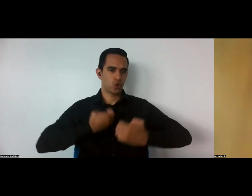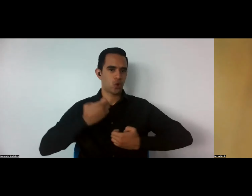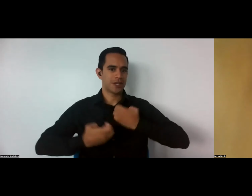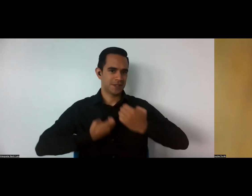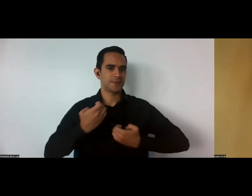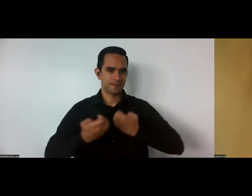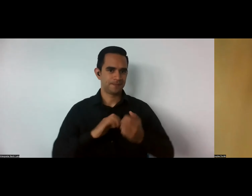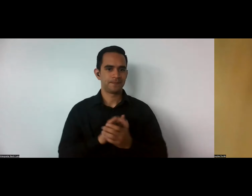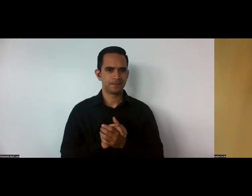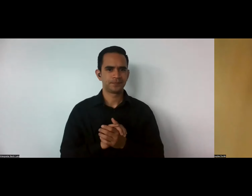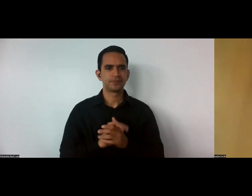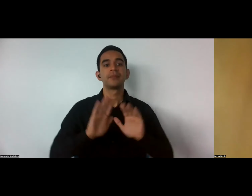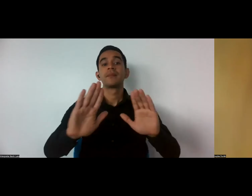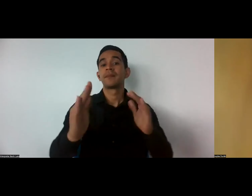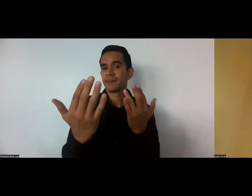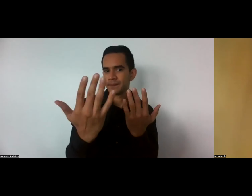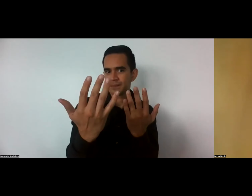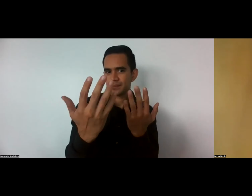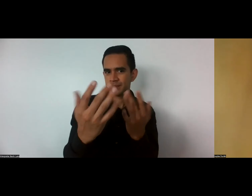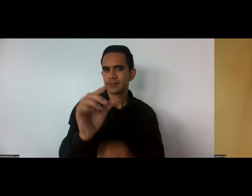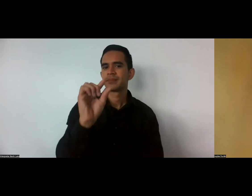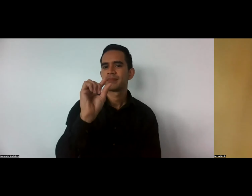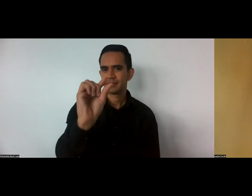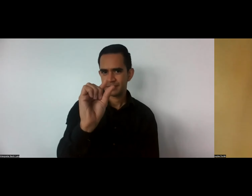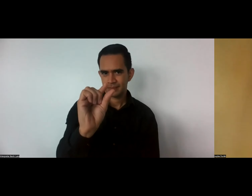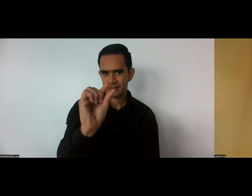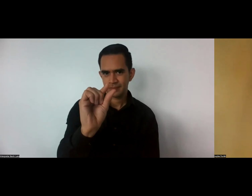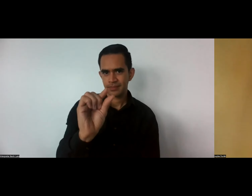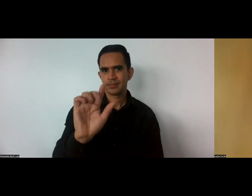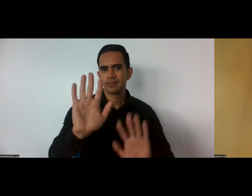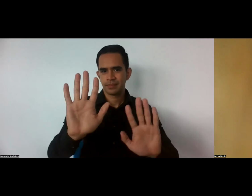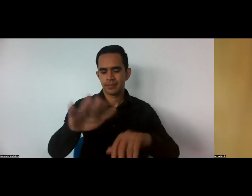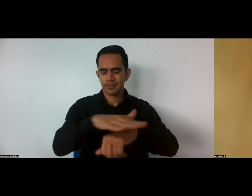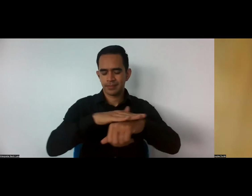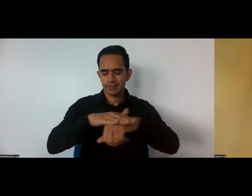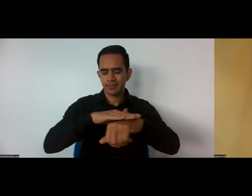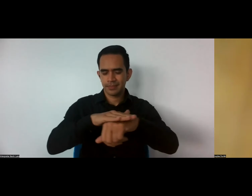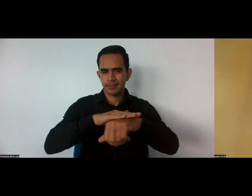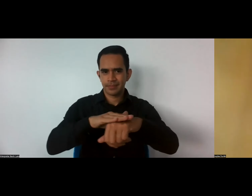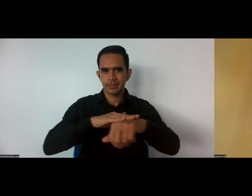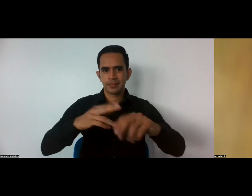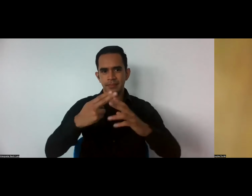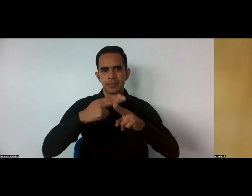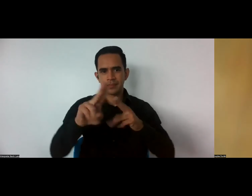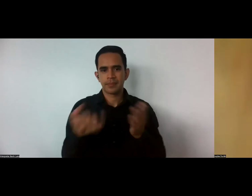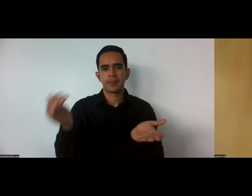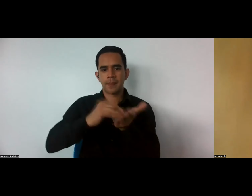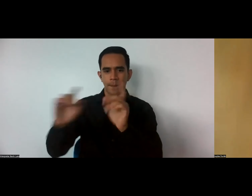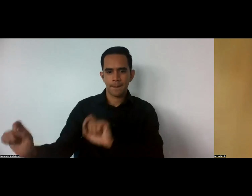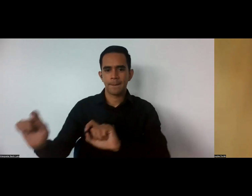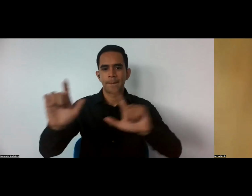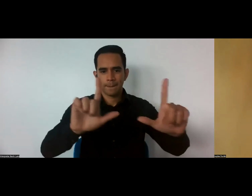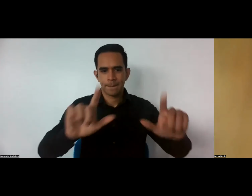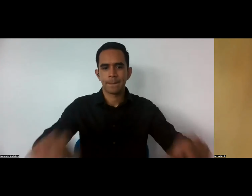segundo y ya les vuelvo a compartir mi pantalla. Ok.